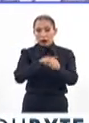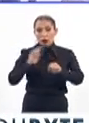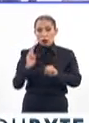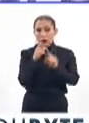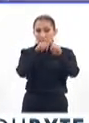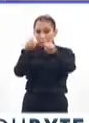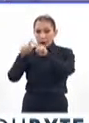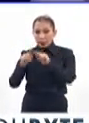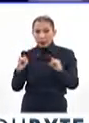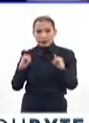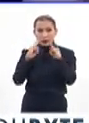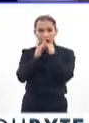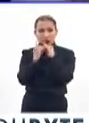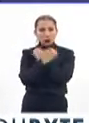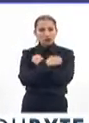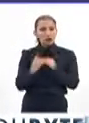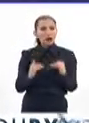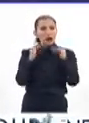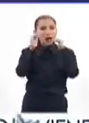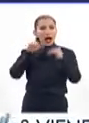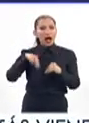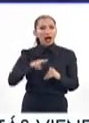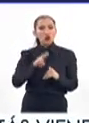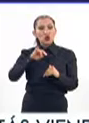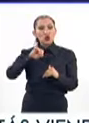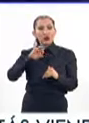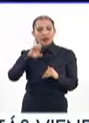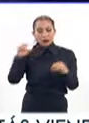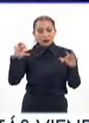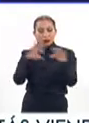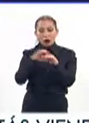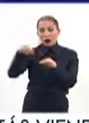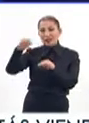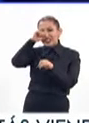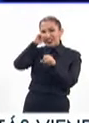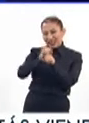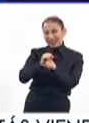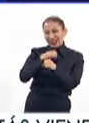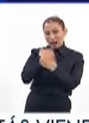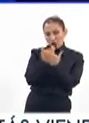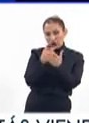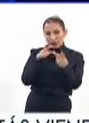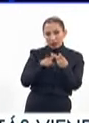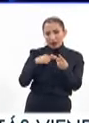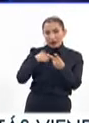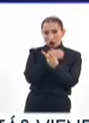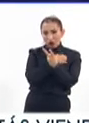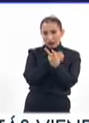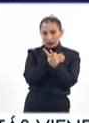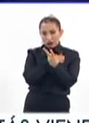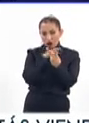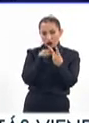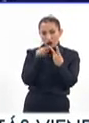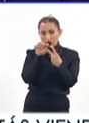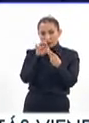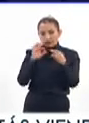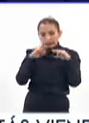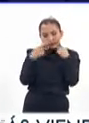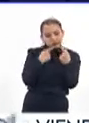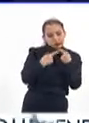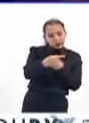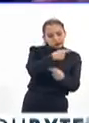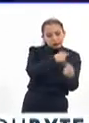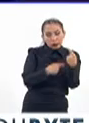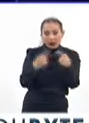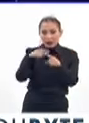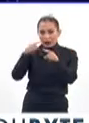de Universidades e Instituciones de Educación Superior, en colaboración con las Secretarías de Economía y de Educación Pública, se reunió con